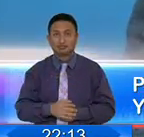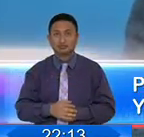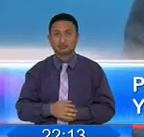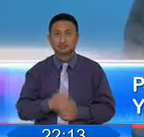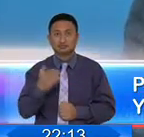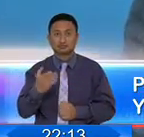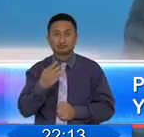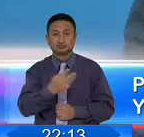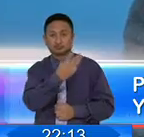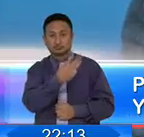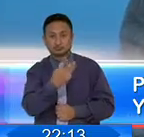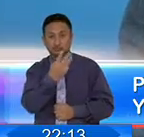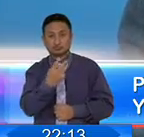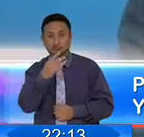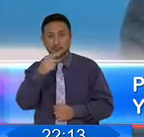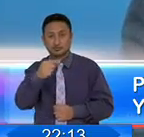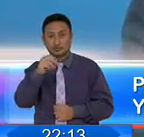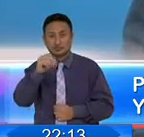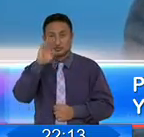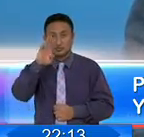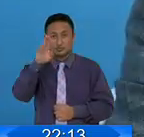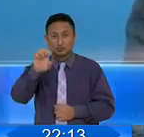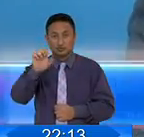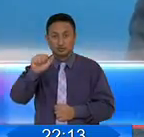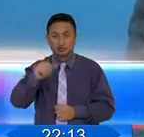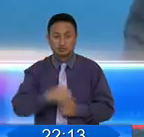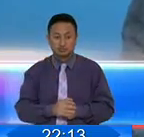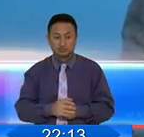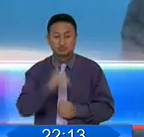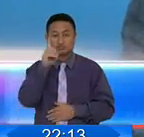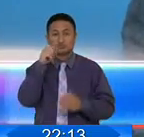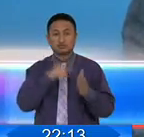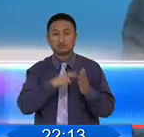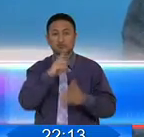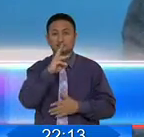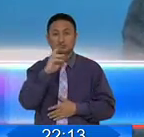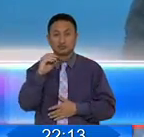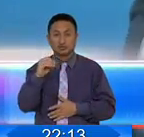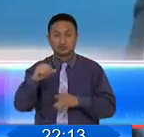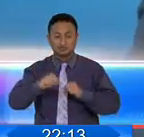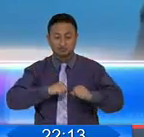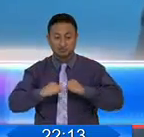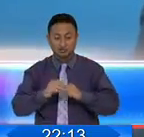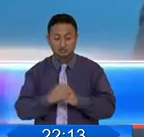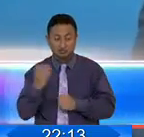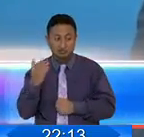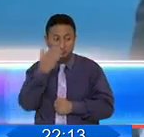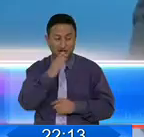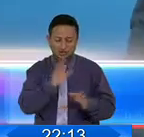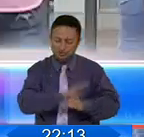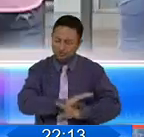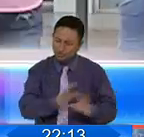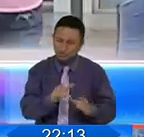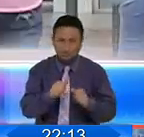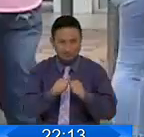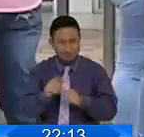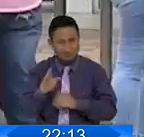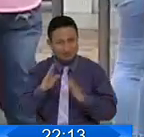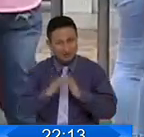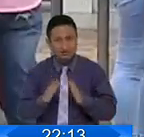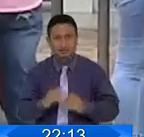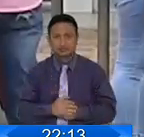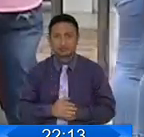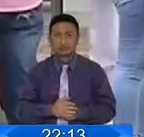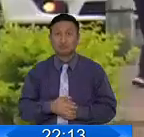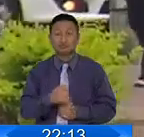web www.gob.es. Ahí están 1,600 trámites digitales. No vaya a las oficinas públicas, evite ir. El ministro explicó que